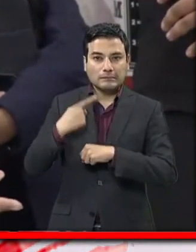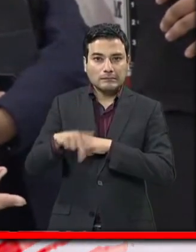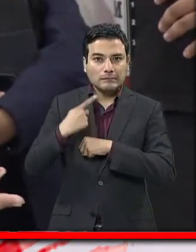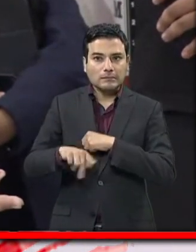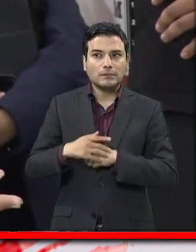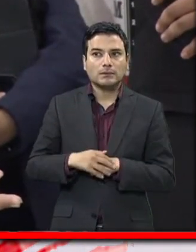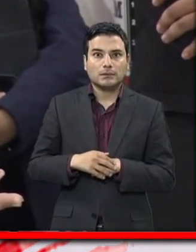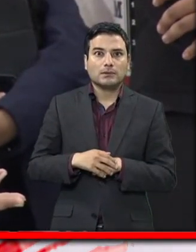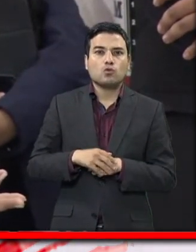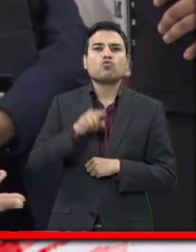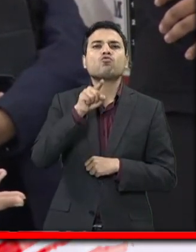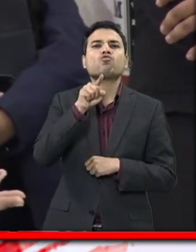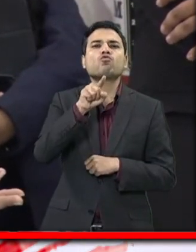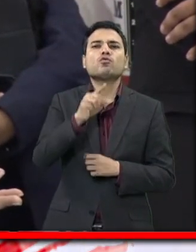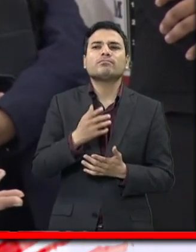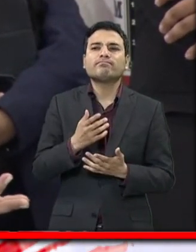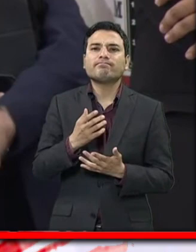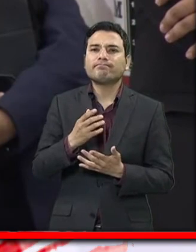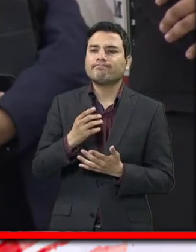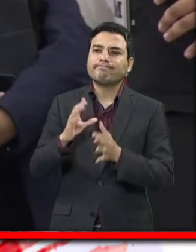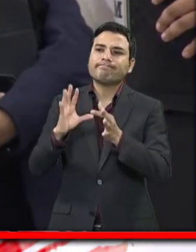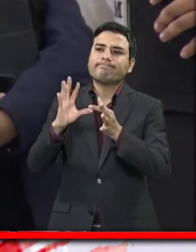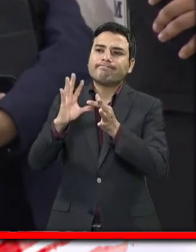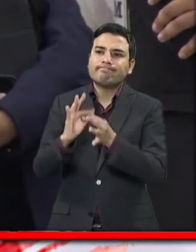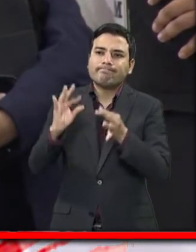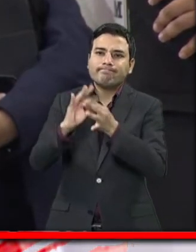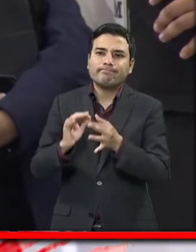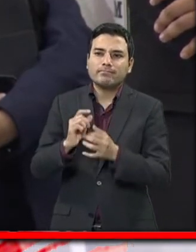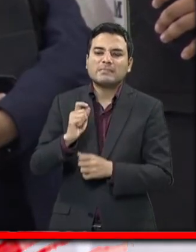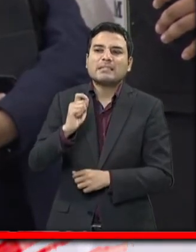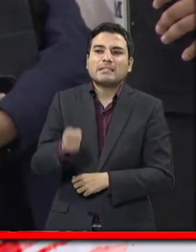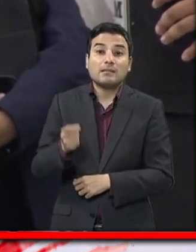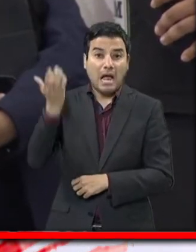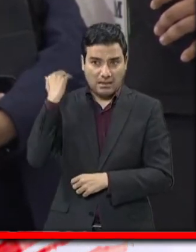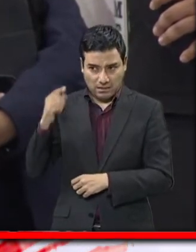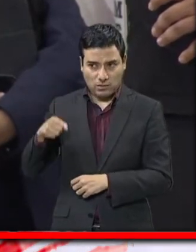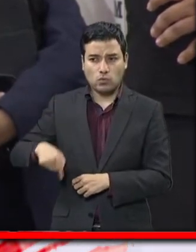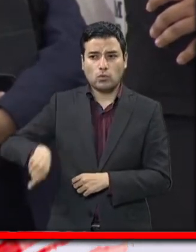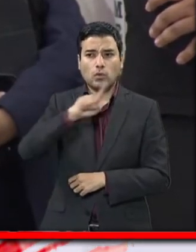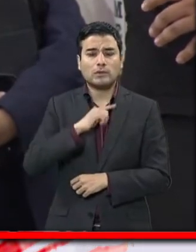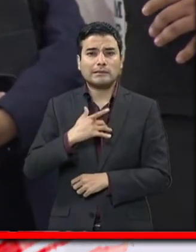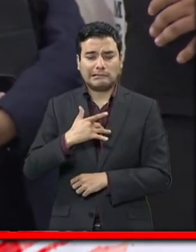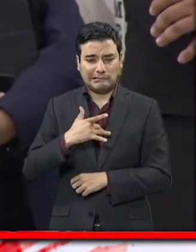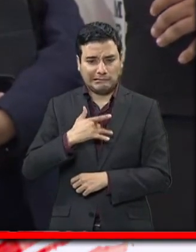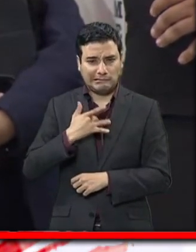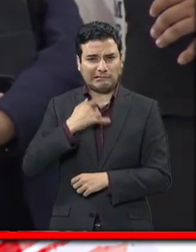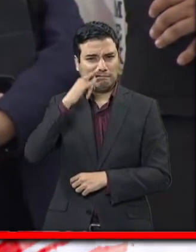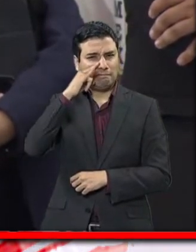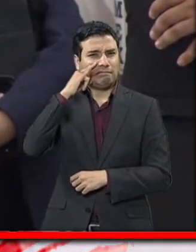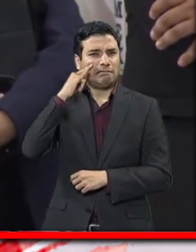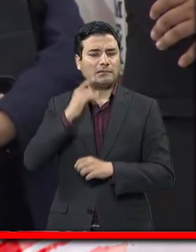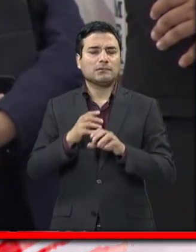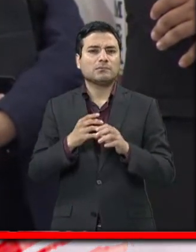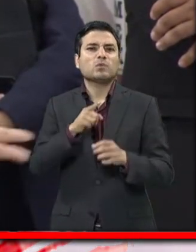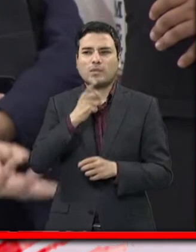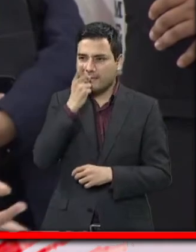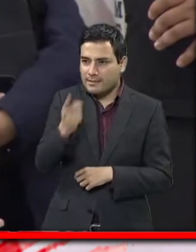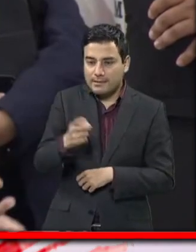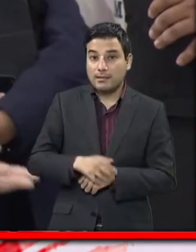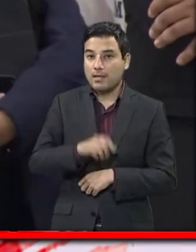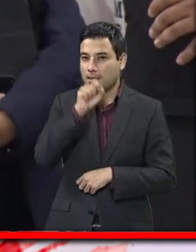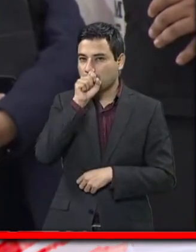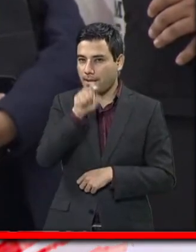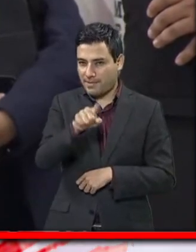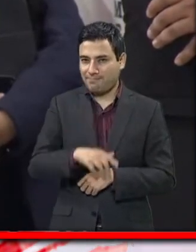les da en este sentido después de los agravios que sintieron de su parte y qué decirle también a las consejerías que